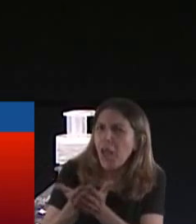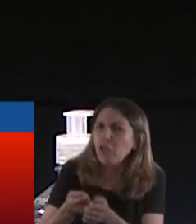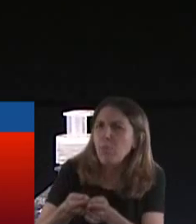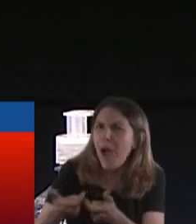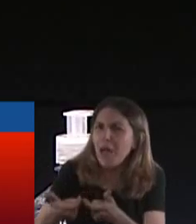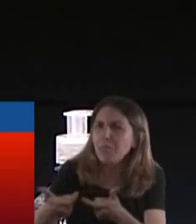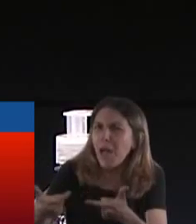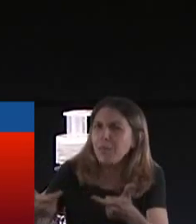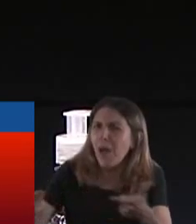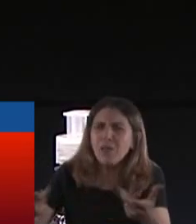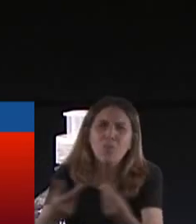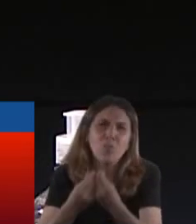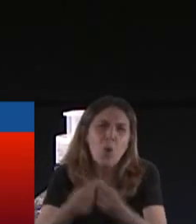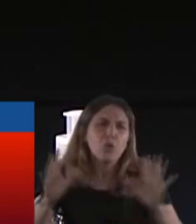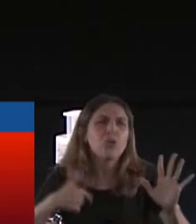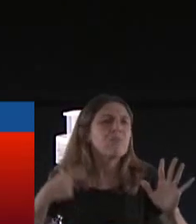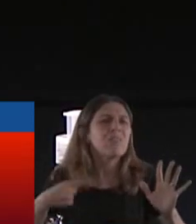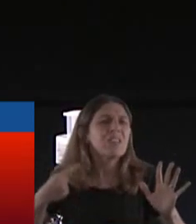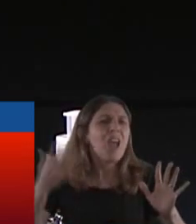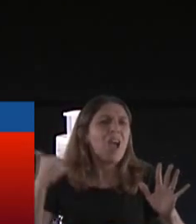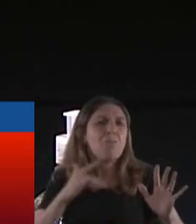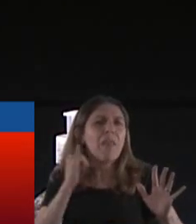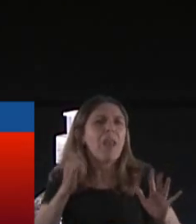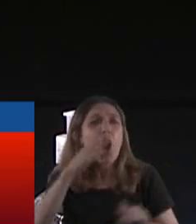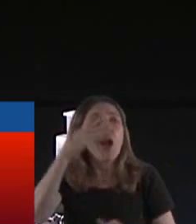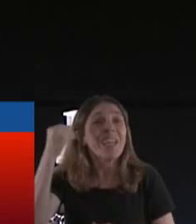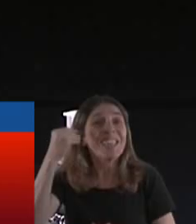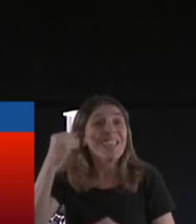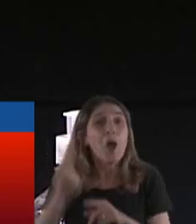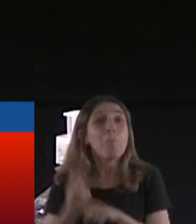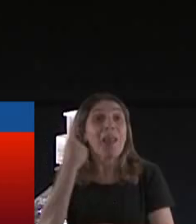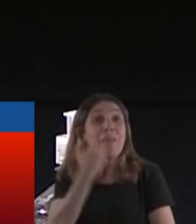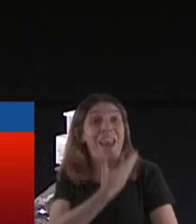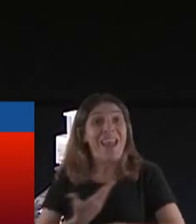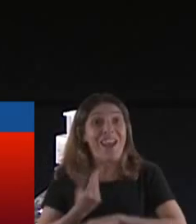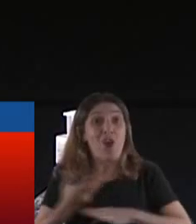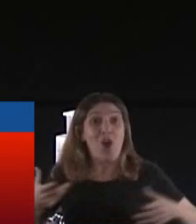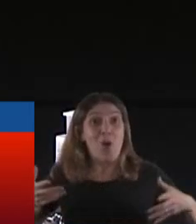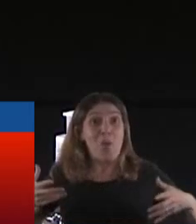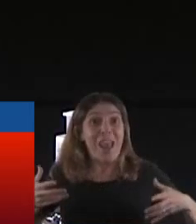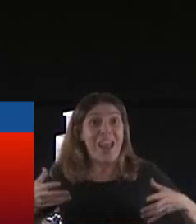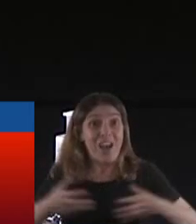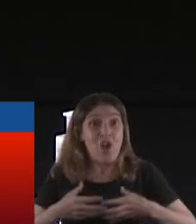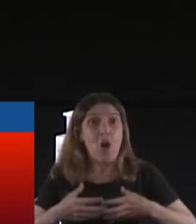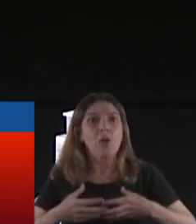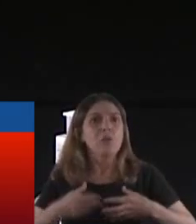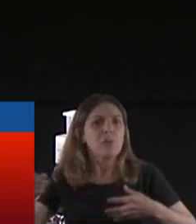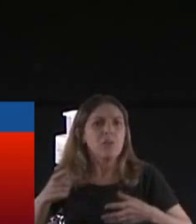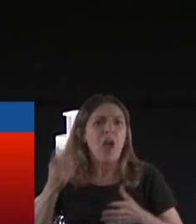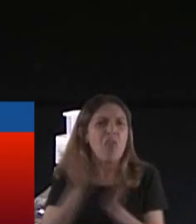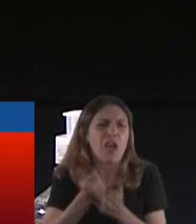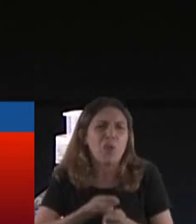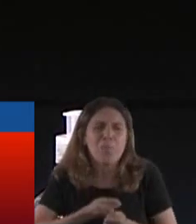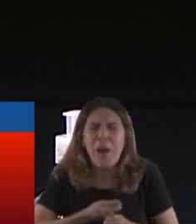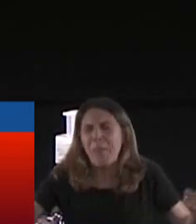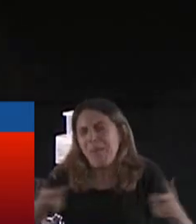ampliamos muchos derechos. Yo siempre digo que Cristina en su primer gobierno fue una máquina de ampliar derechos, con la asignación